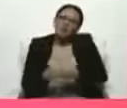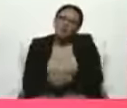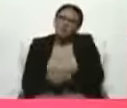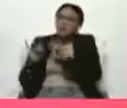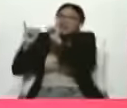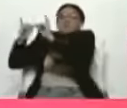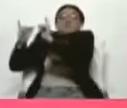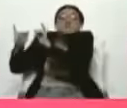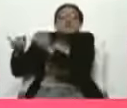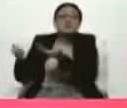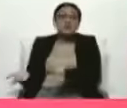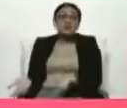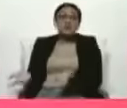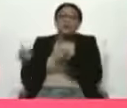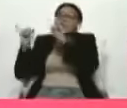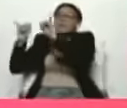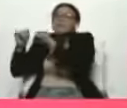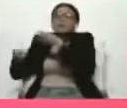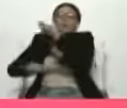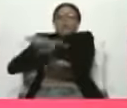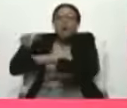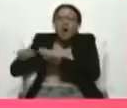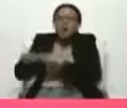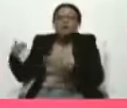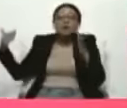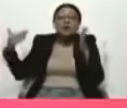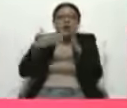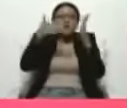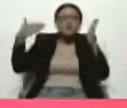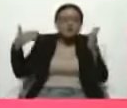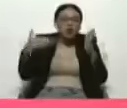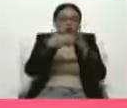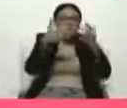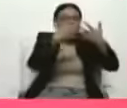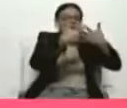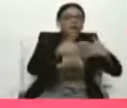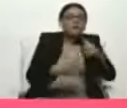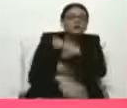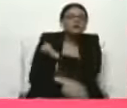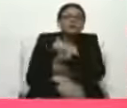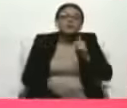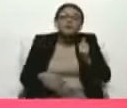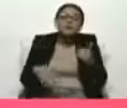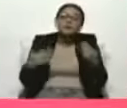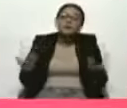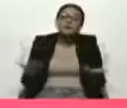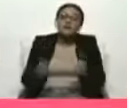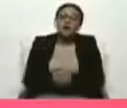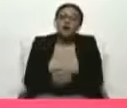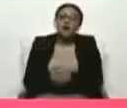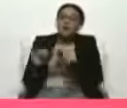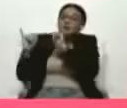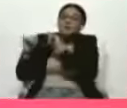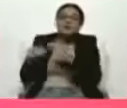su bloqueo. ¿Cuántas empresas cerraron aquí en Venezuela por culpa de esa dirigencia loca? Hoy día,